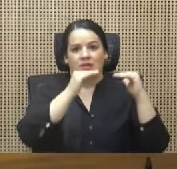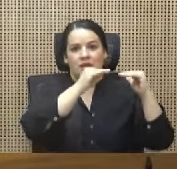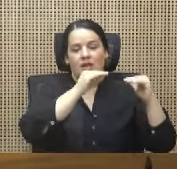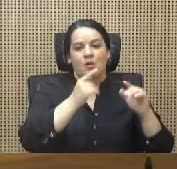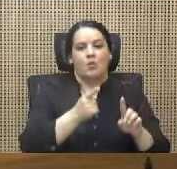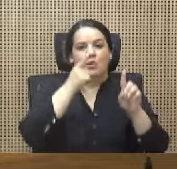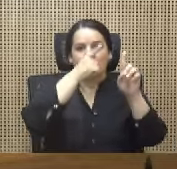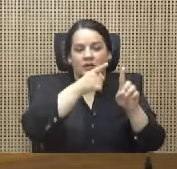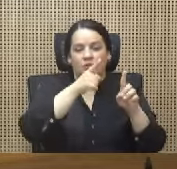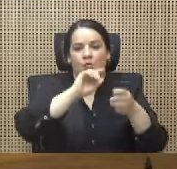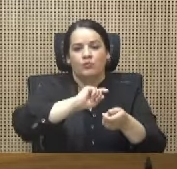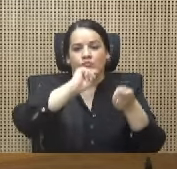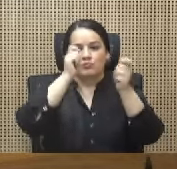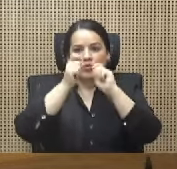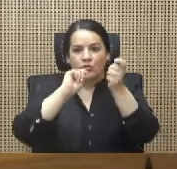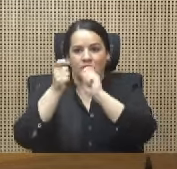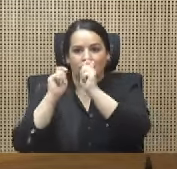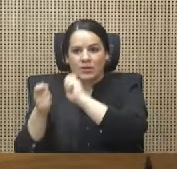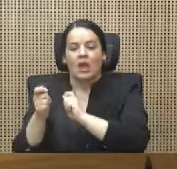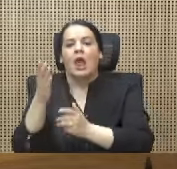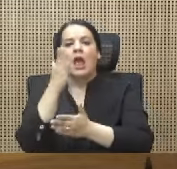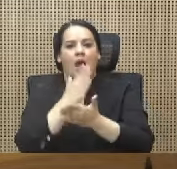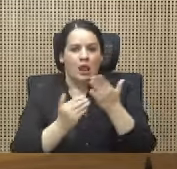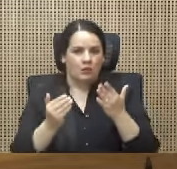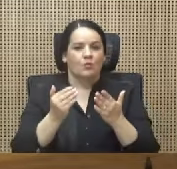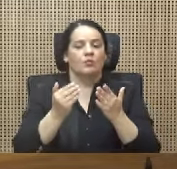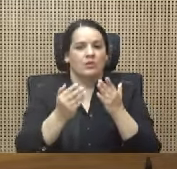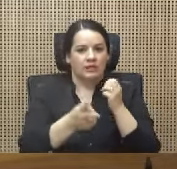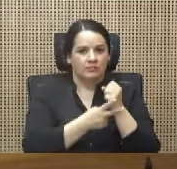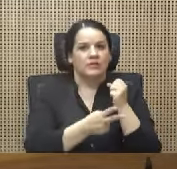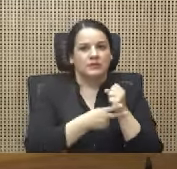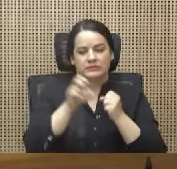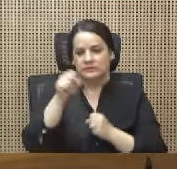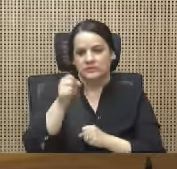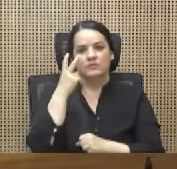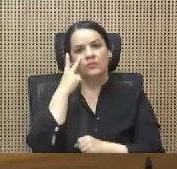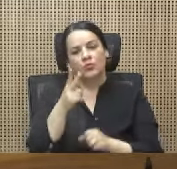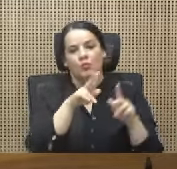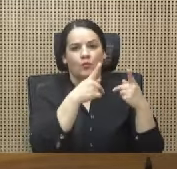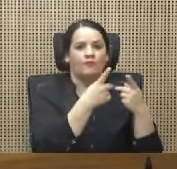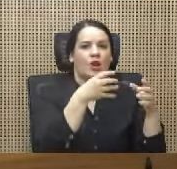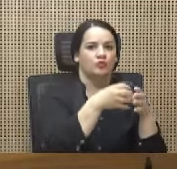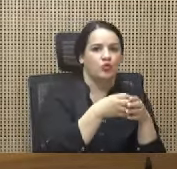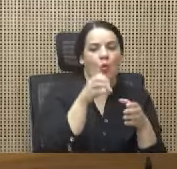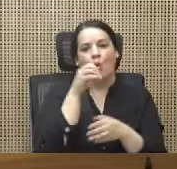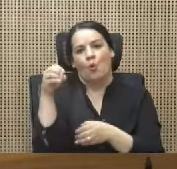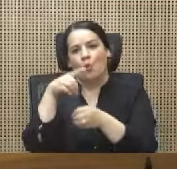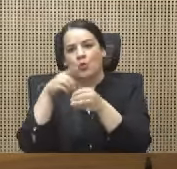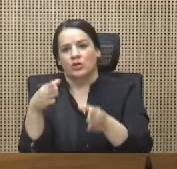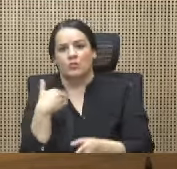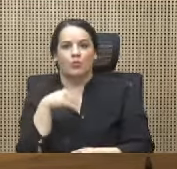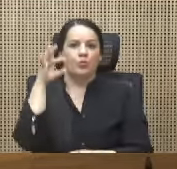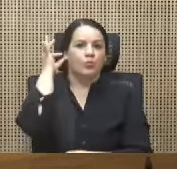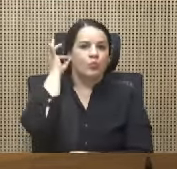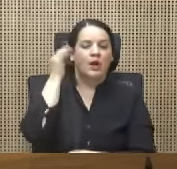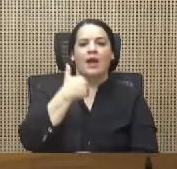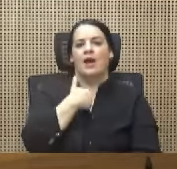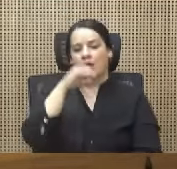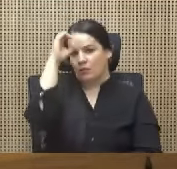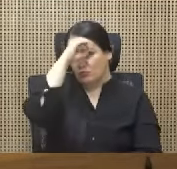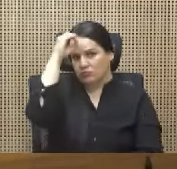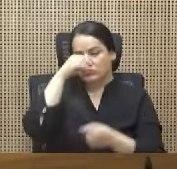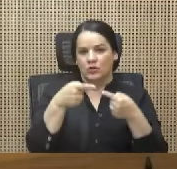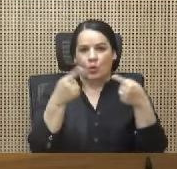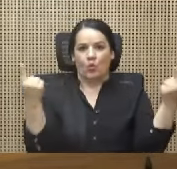modificaciones. Hay ocasiones donde resulta evidente que una fracción o un diputado o diputada tiene una postura en contra